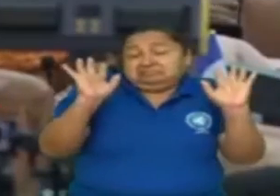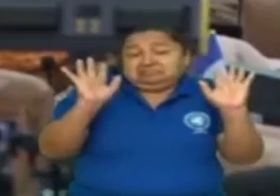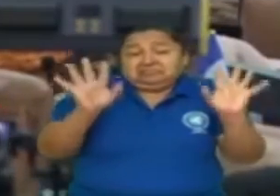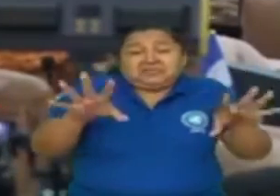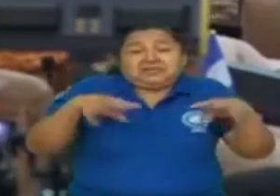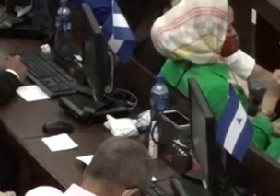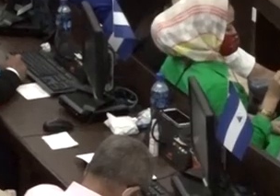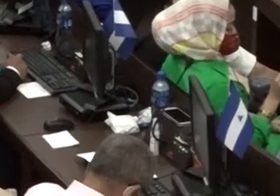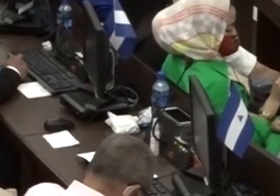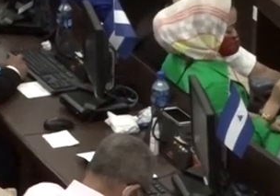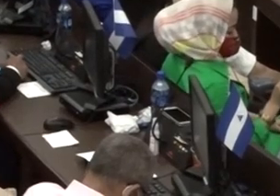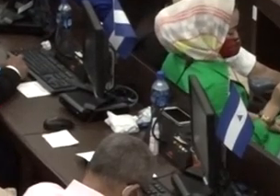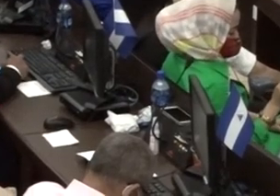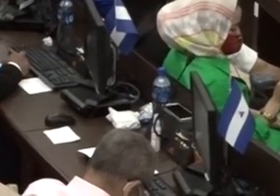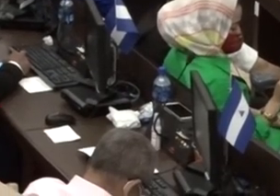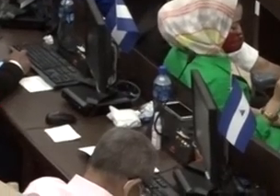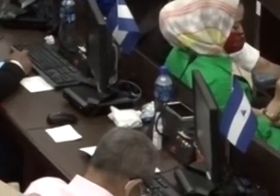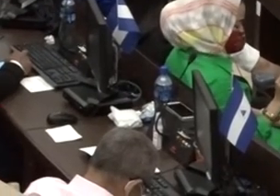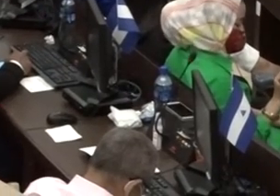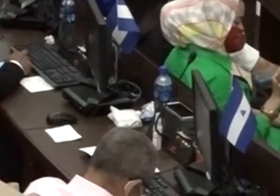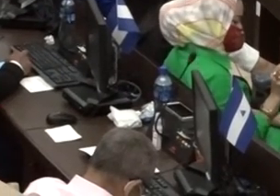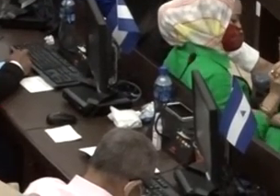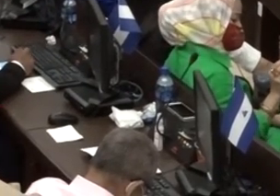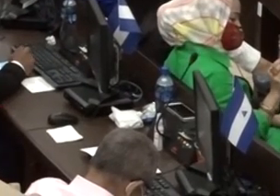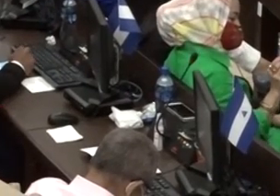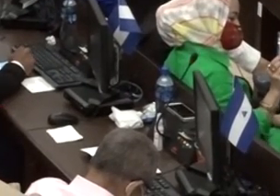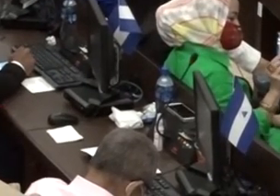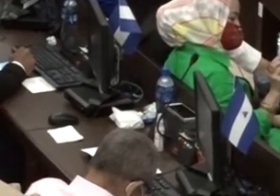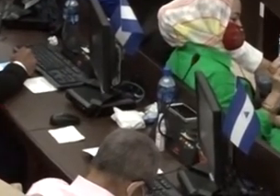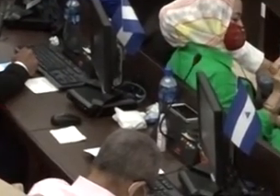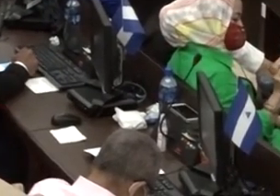adecuarnos a esa nueva reforma. Noticias 12, Darlene Téllez.